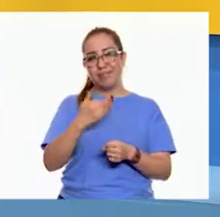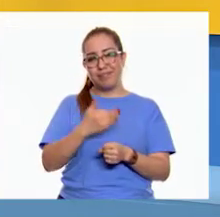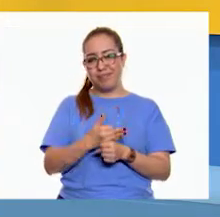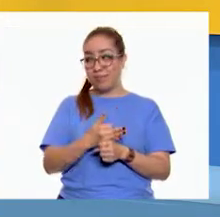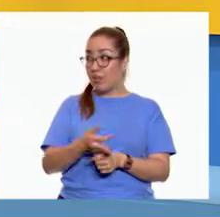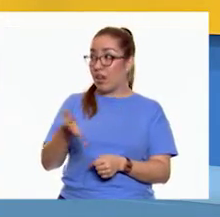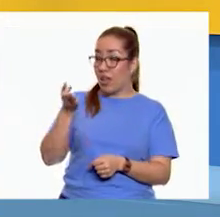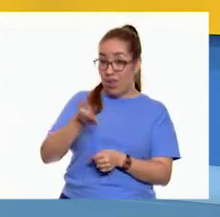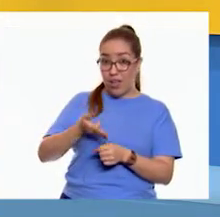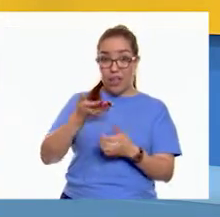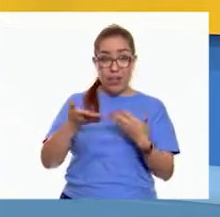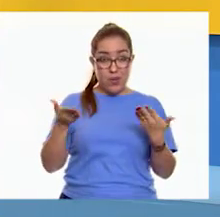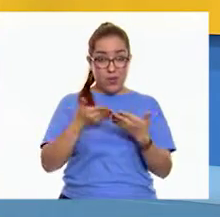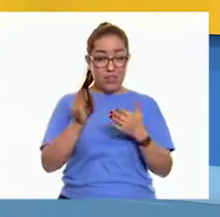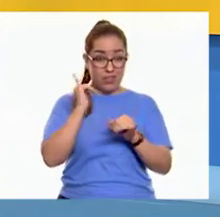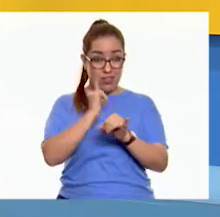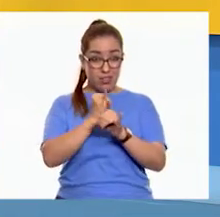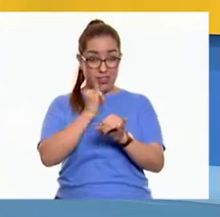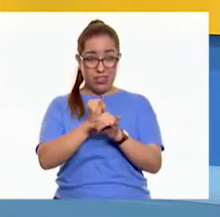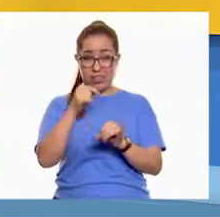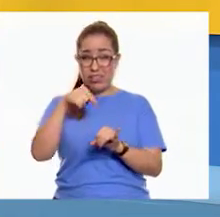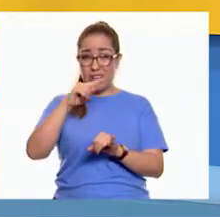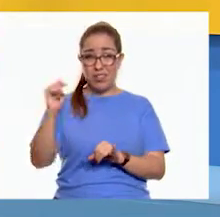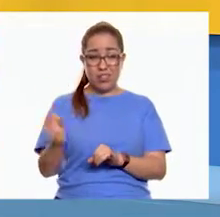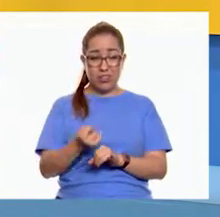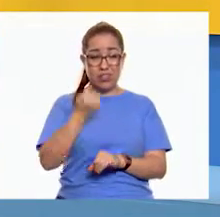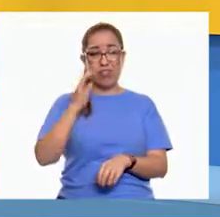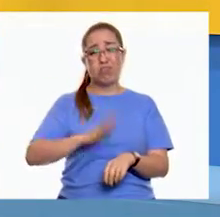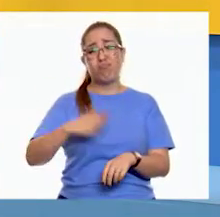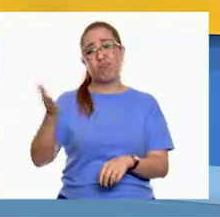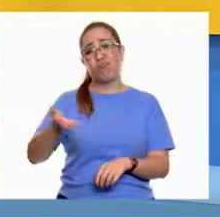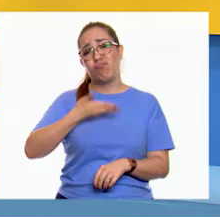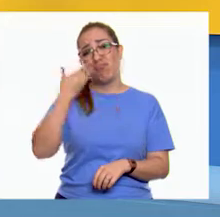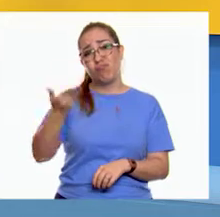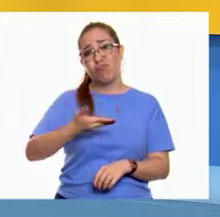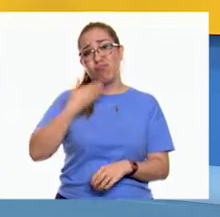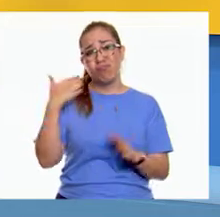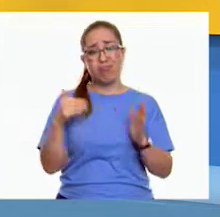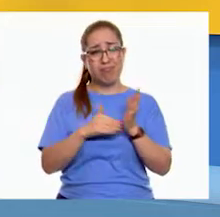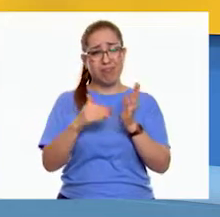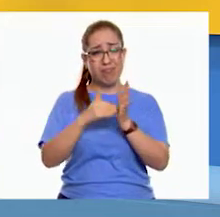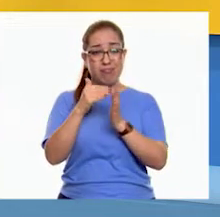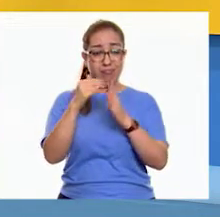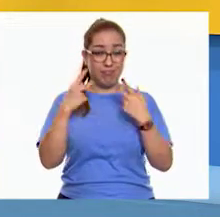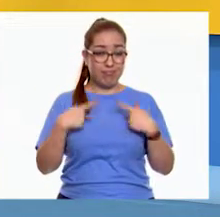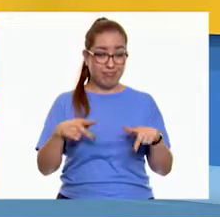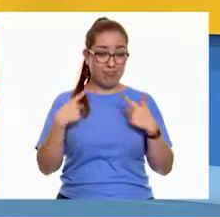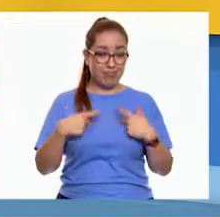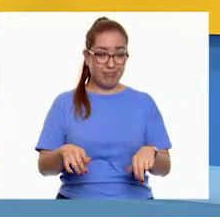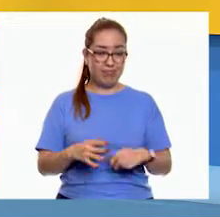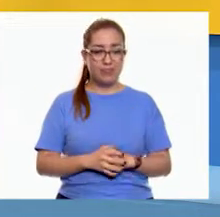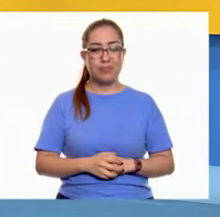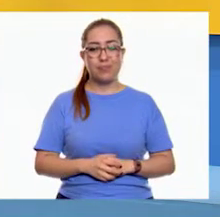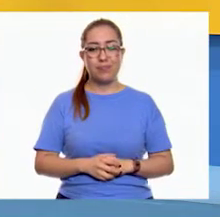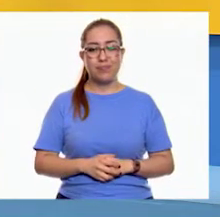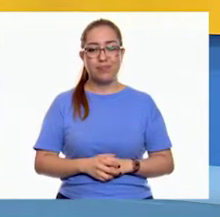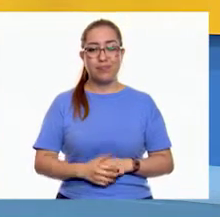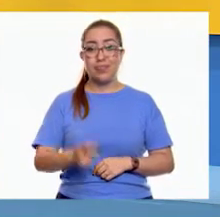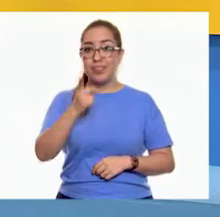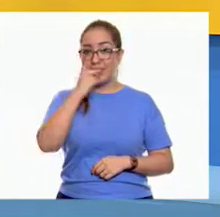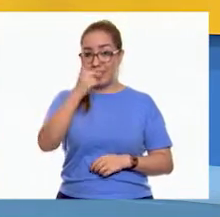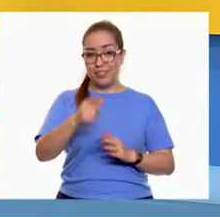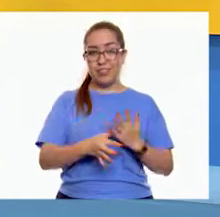Actualmente, el Internet se ha convertido en un recurso tecnológico habitual en la vida de millones de personas. De acuerdo con cifras oficiales